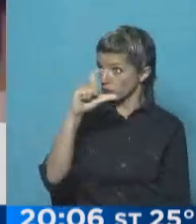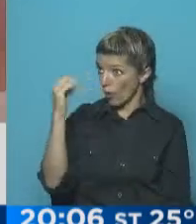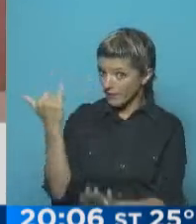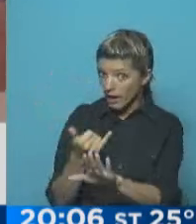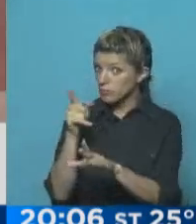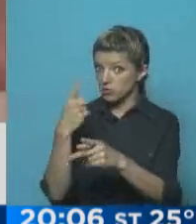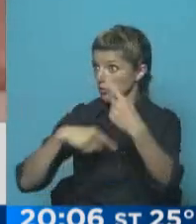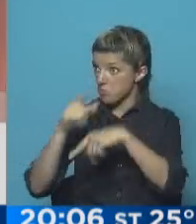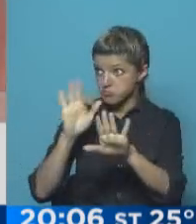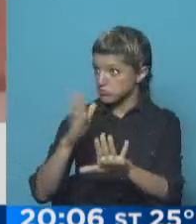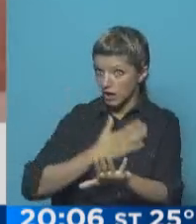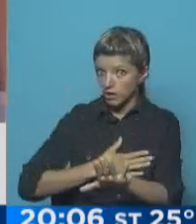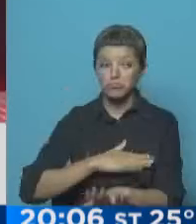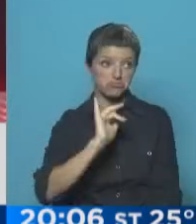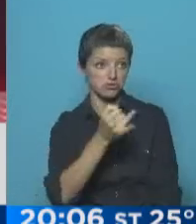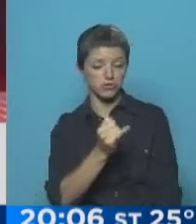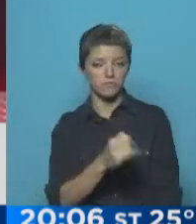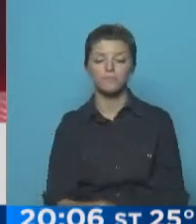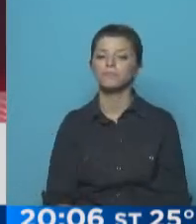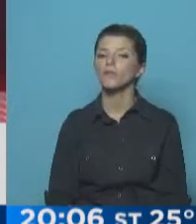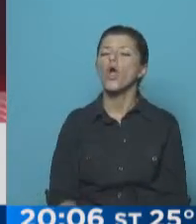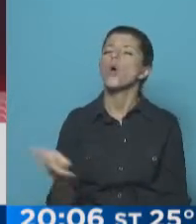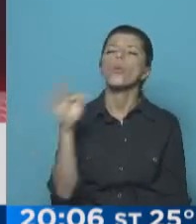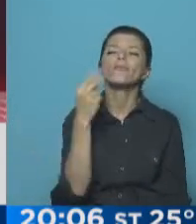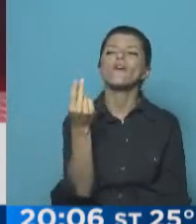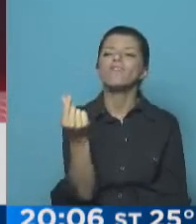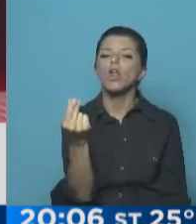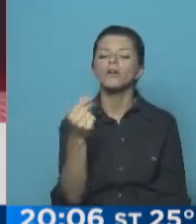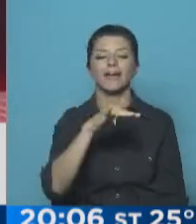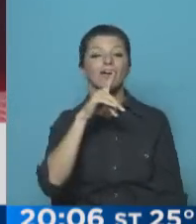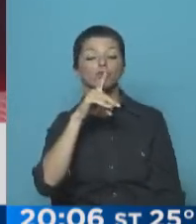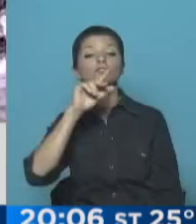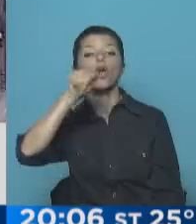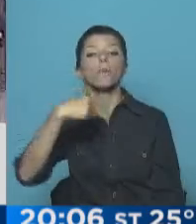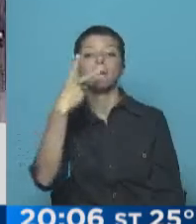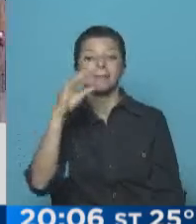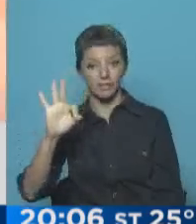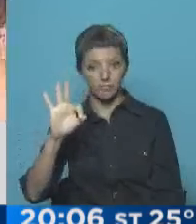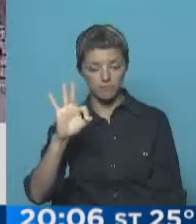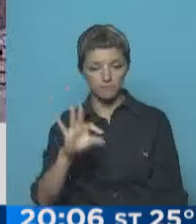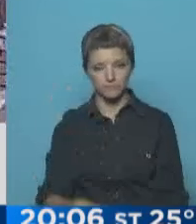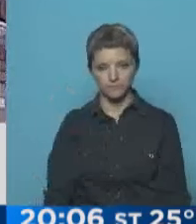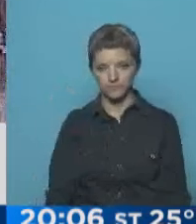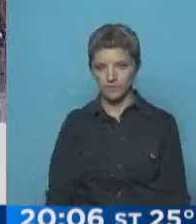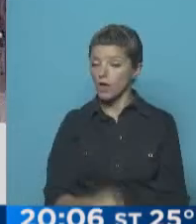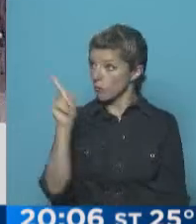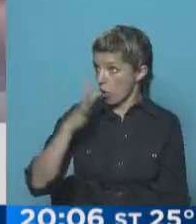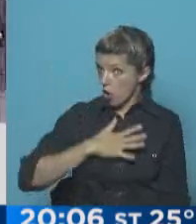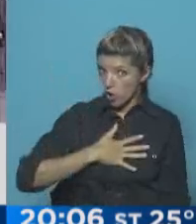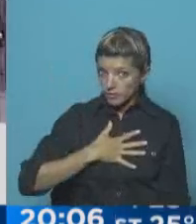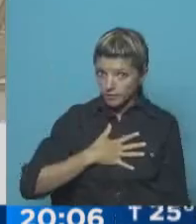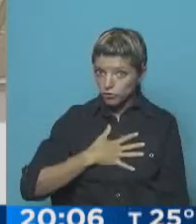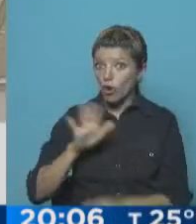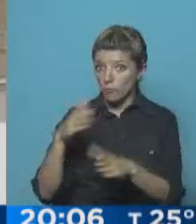sin problemas. Sin problemas. ¿A cuánto lo compraste? 14.20. ¿Estás conforme con que se